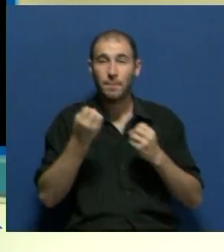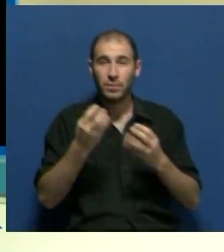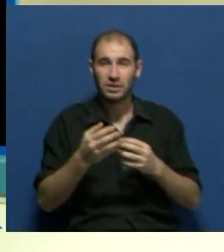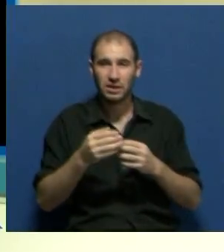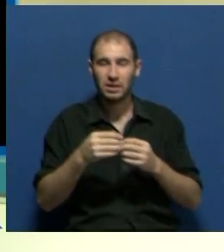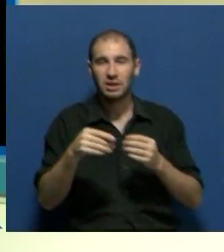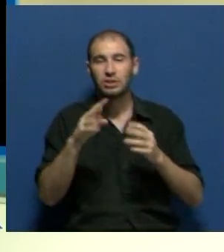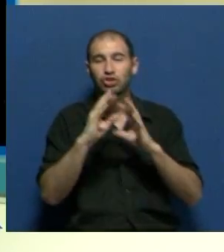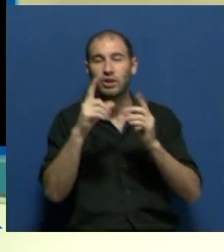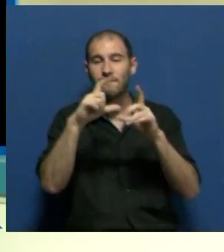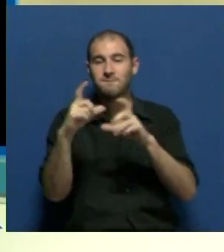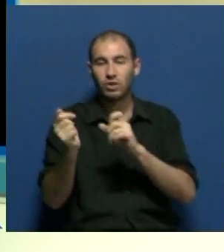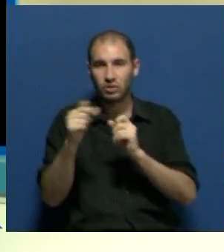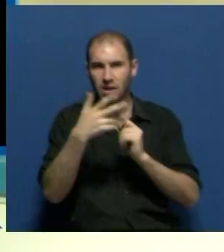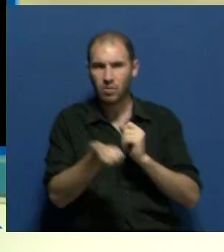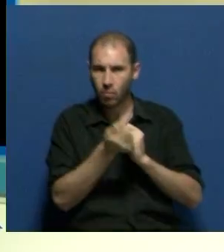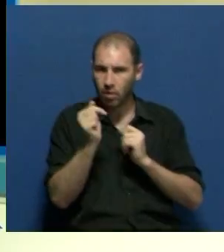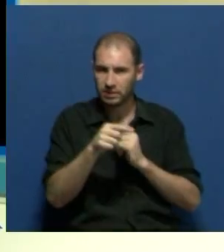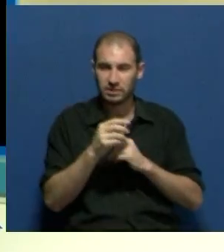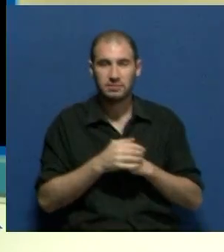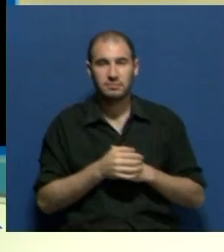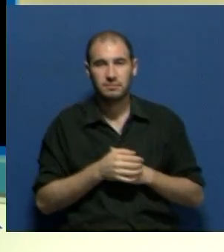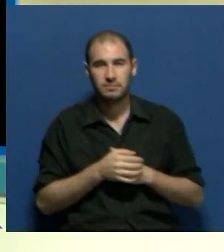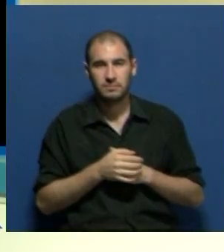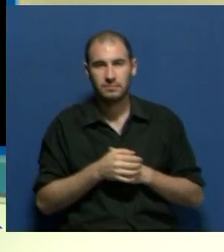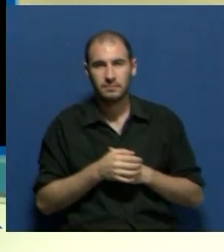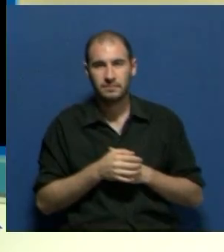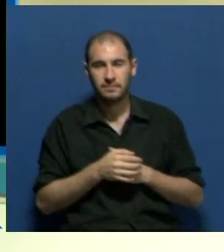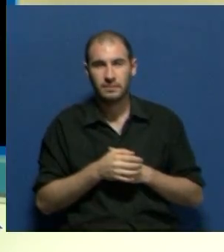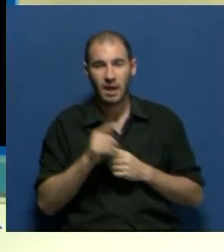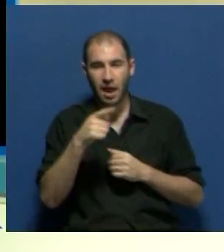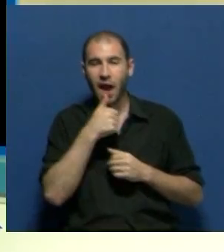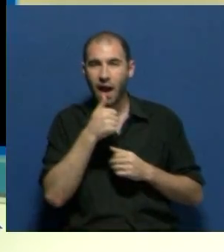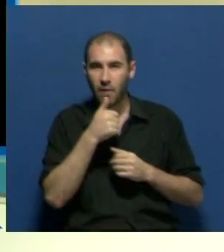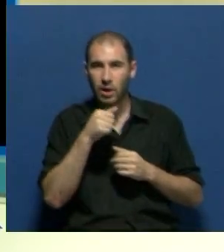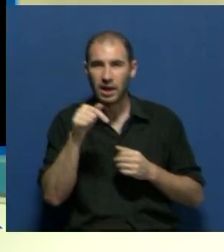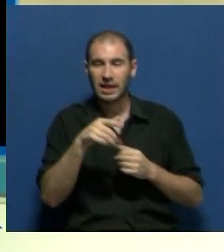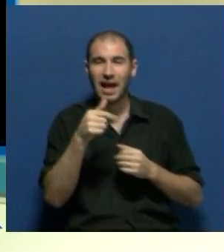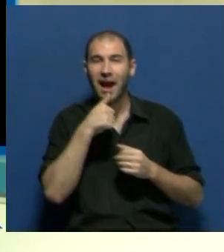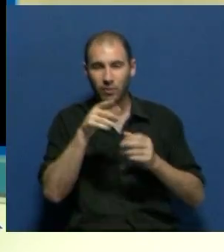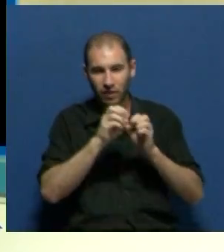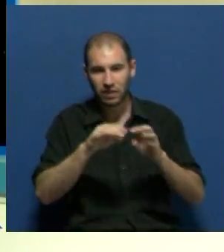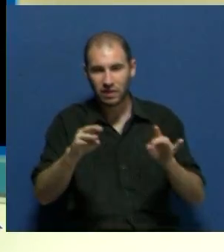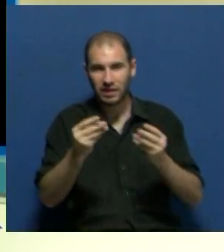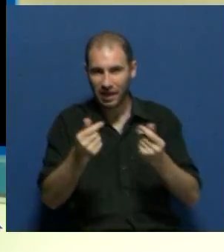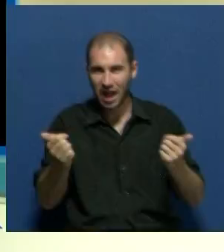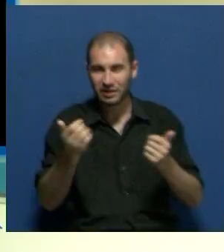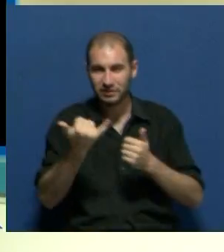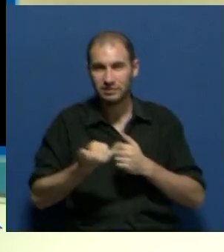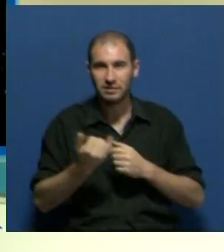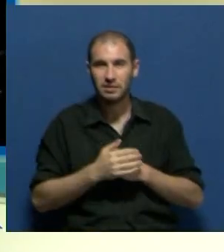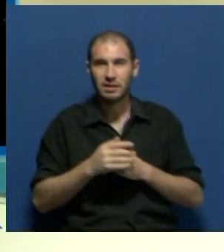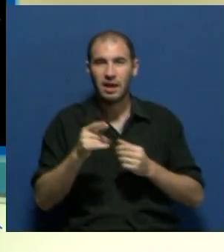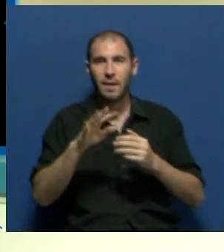el espectrómetro se pudo determinar que hay agua en estado líquido, para hacerlo más exacto,